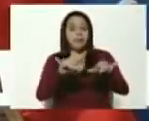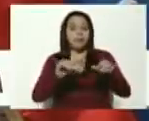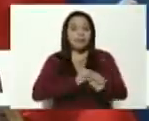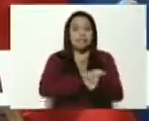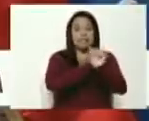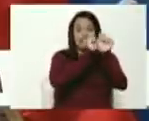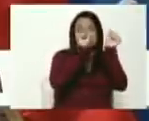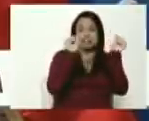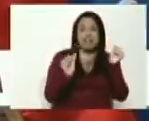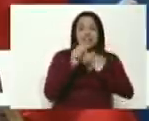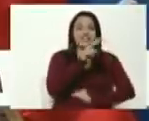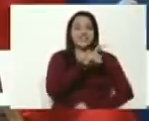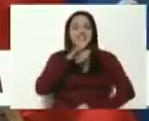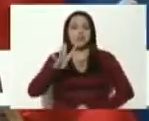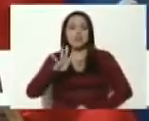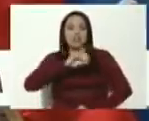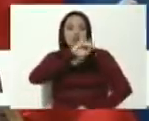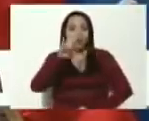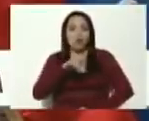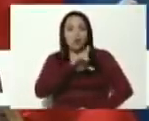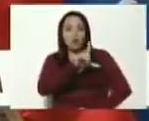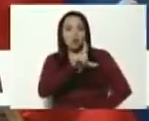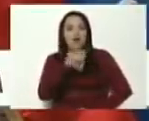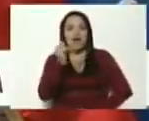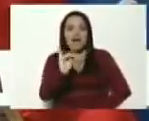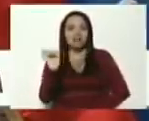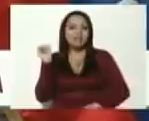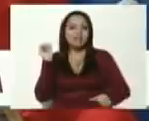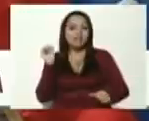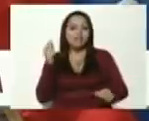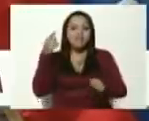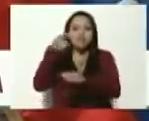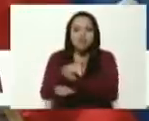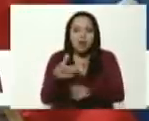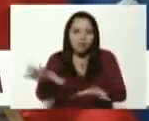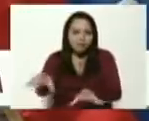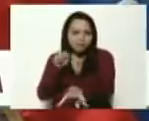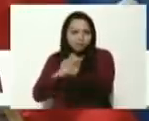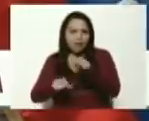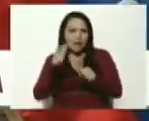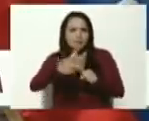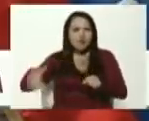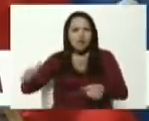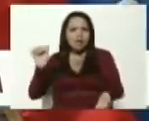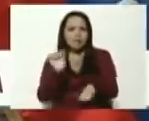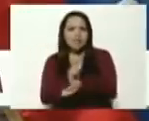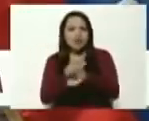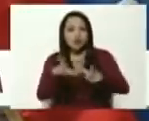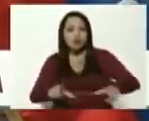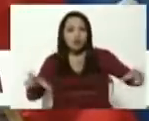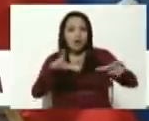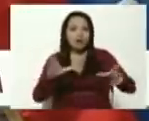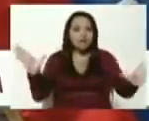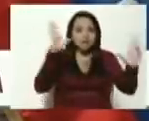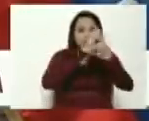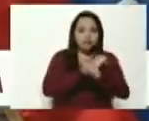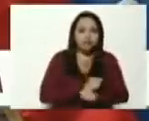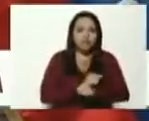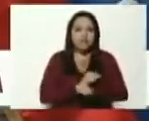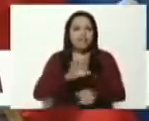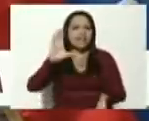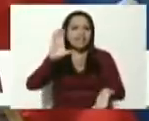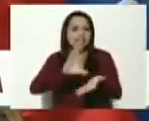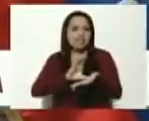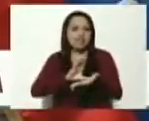24 de julio fue materializada una orden de allanamiento en un lugar nocturno ubicado en el